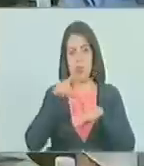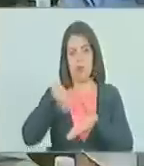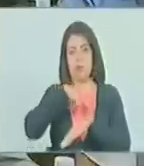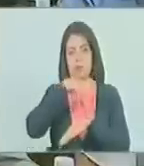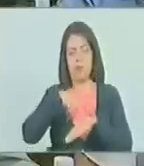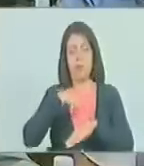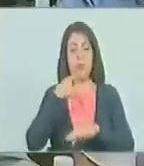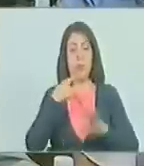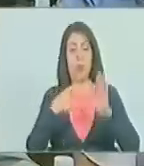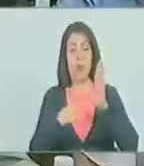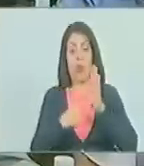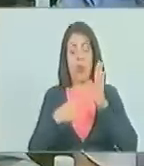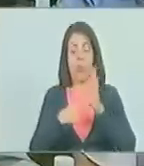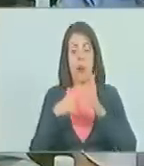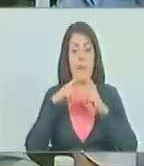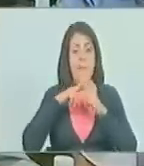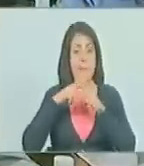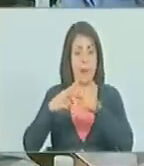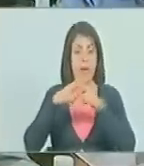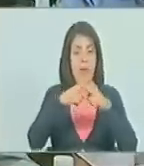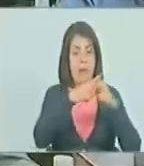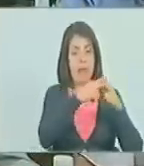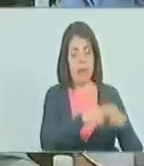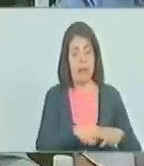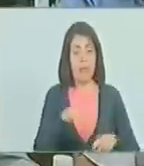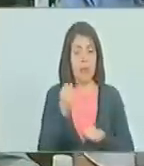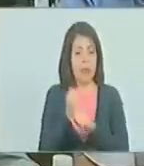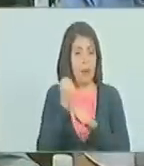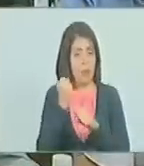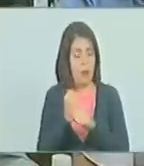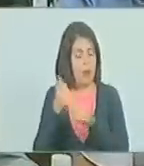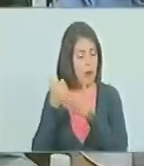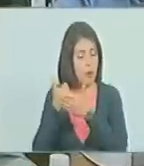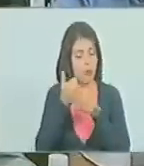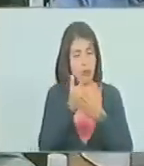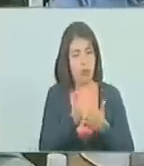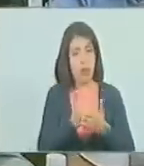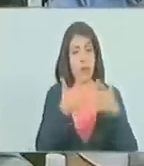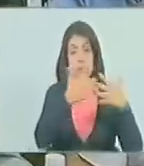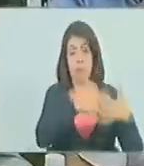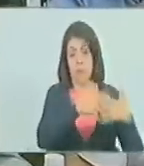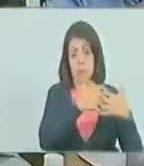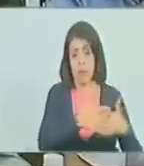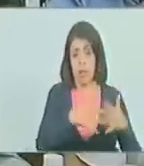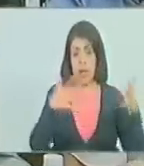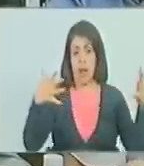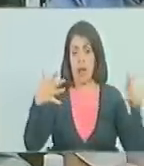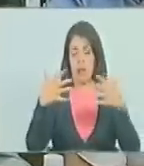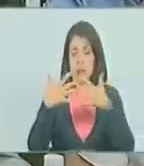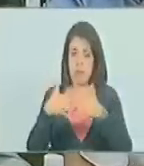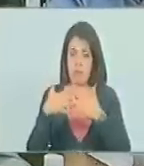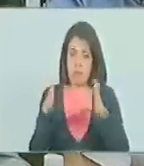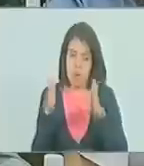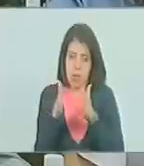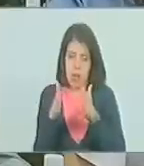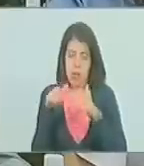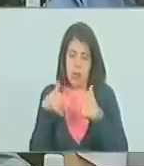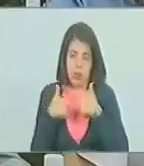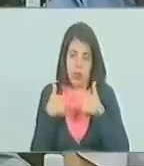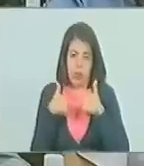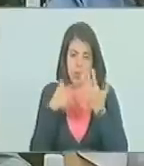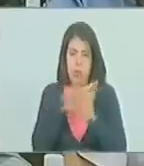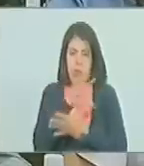nacional implemente los créditos agropecuarios para poder ayudar a pequeños, medianos productores que están hoy sufriendo